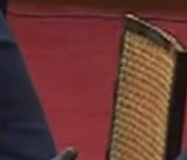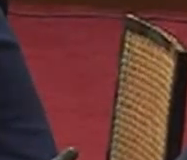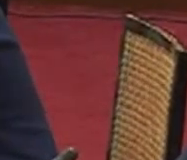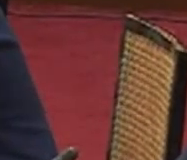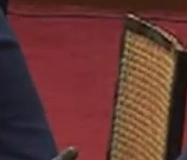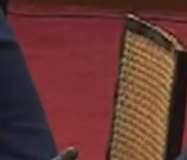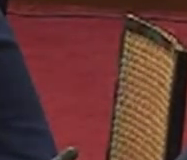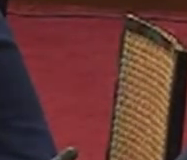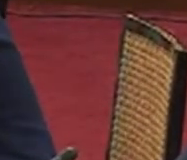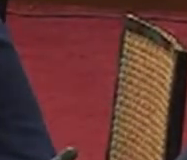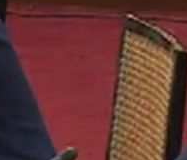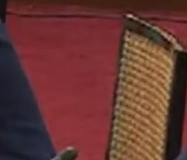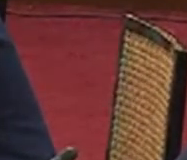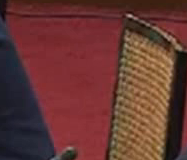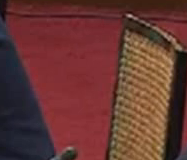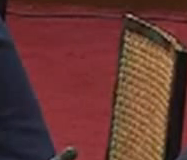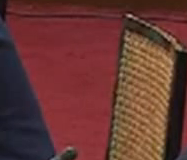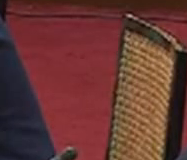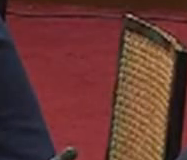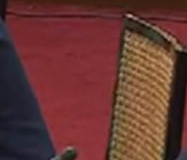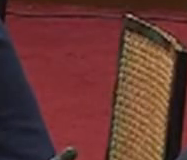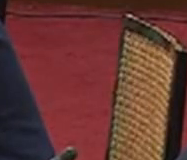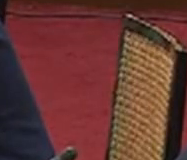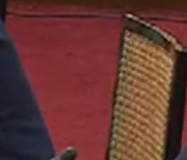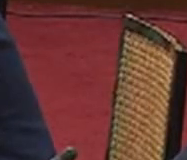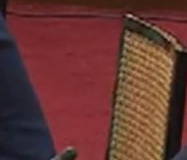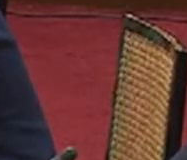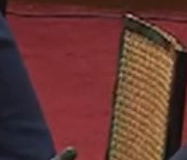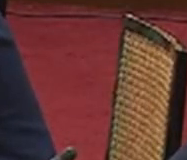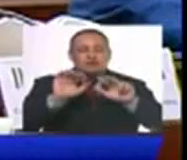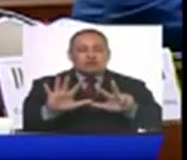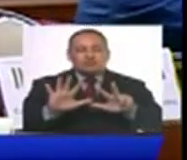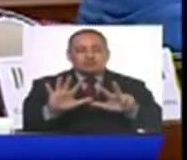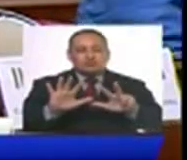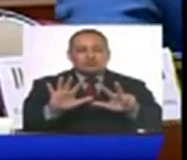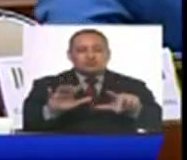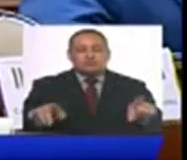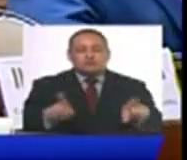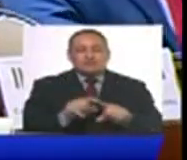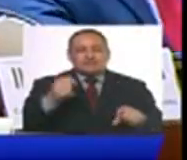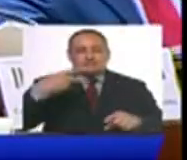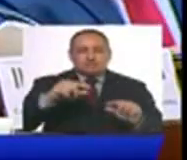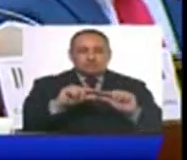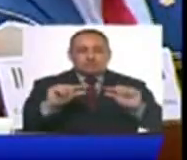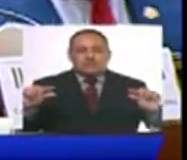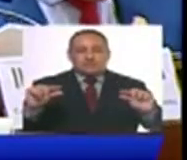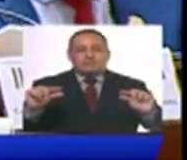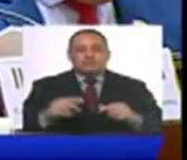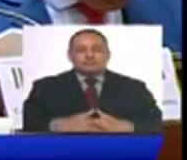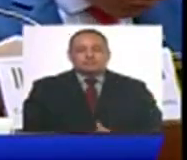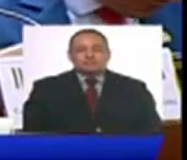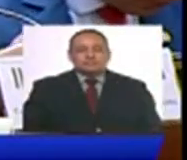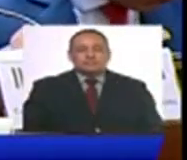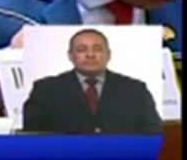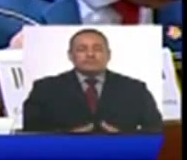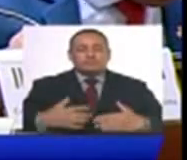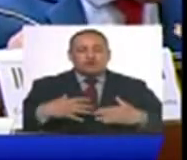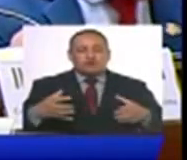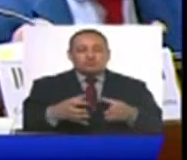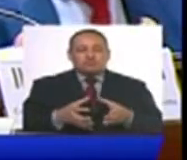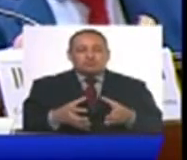voluntad política, de el momento en el que nos encontramos como país y cuál es el mensaje que finalmente está dando